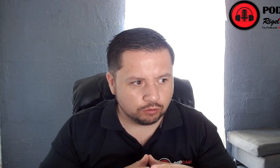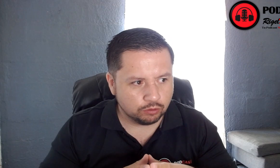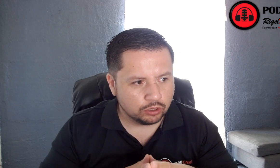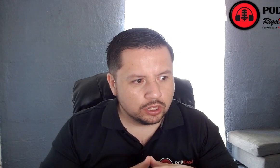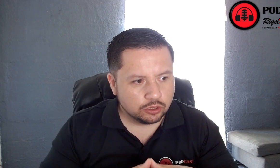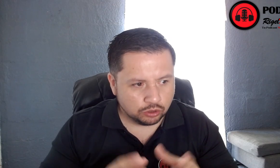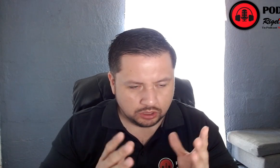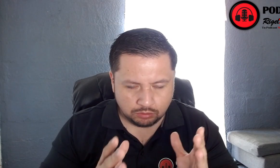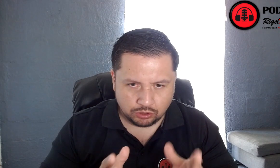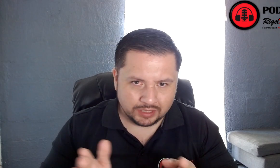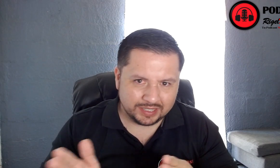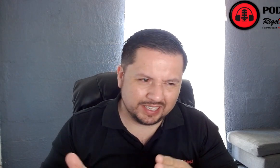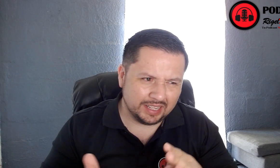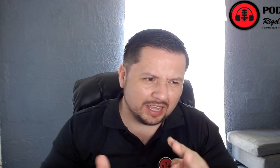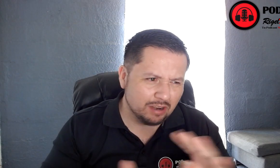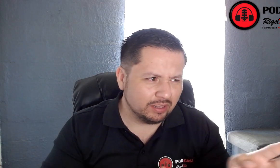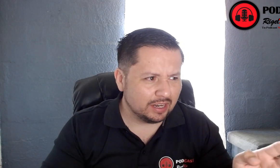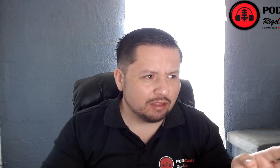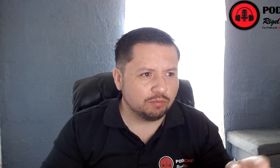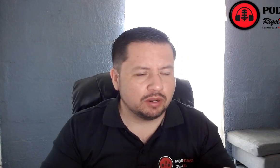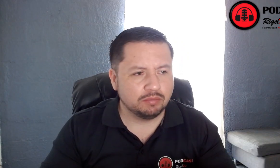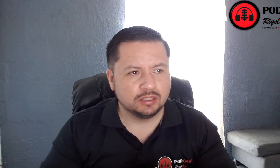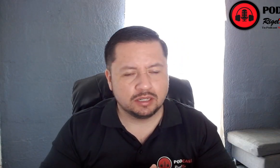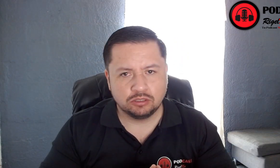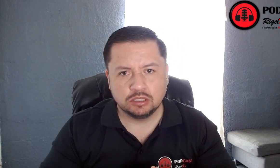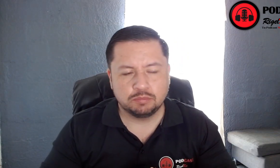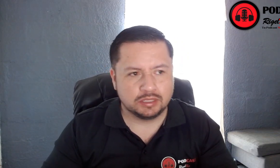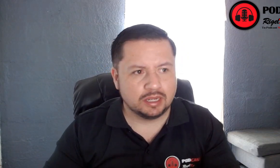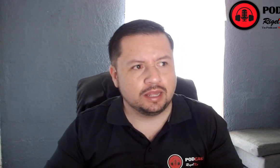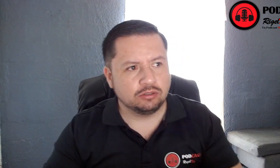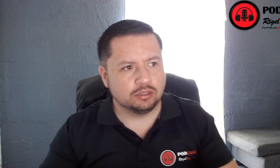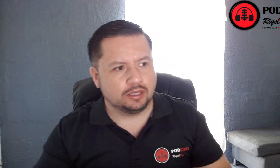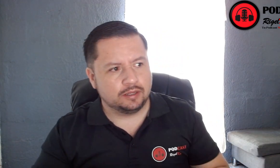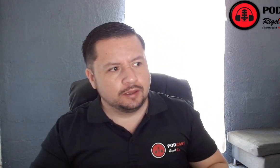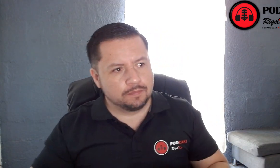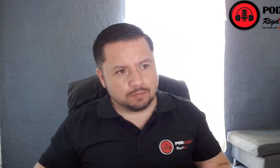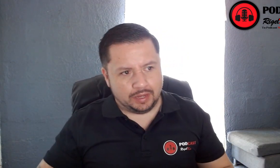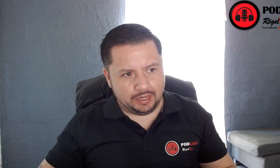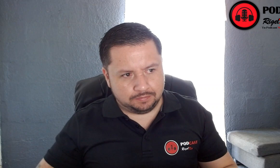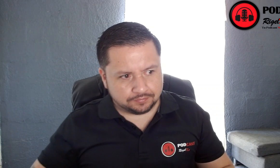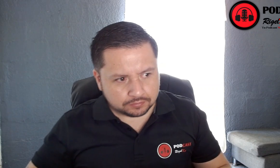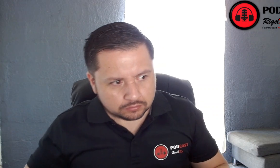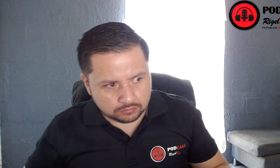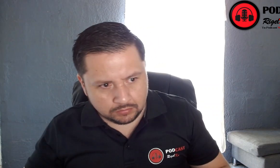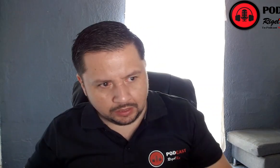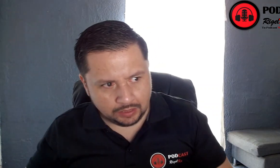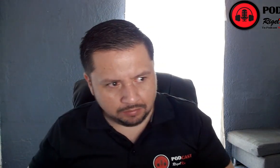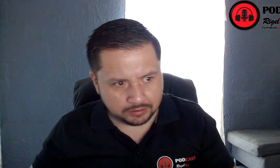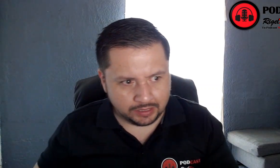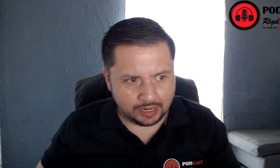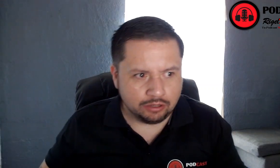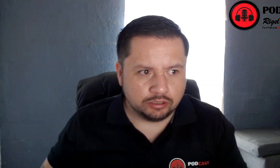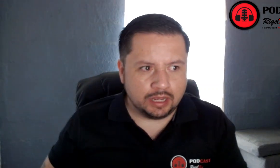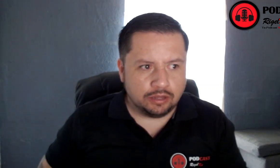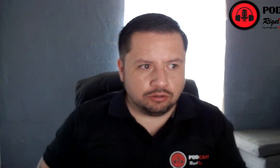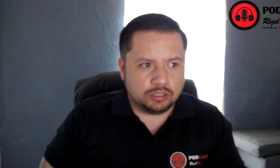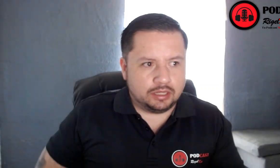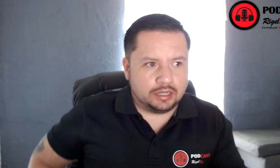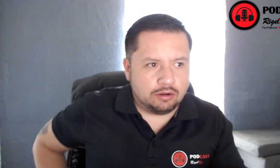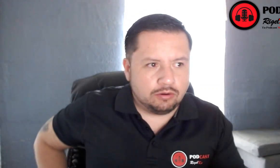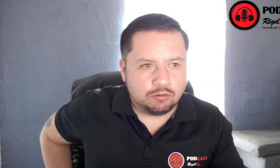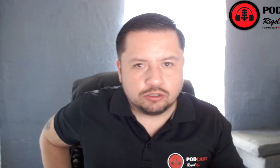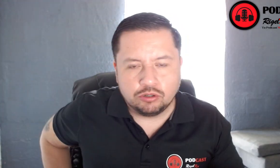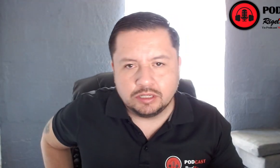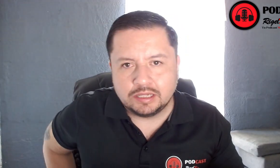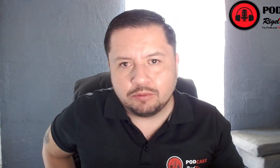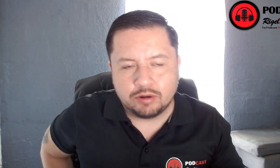cambio de fondo, son situaciones que se dejaron de lado por administraciones pasadas donde, vaya, cerca de 12 años se